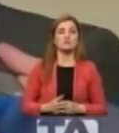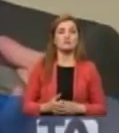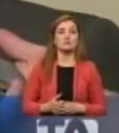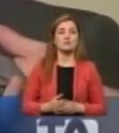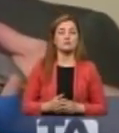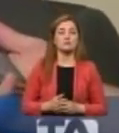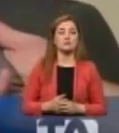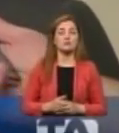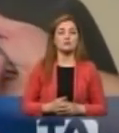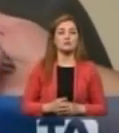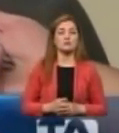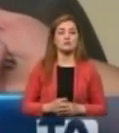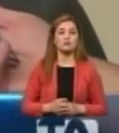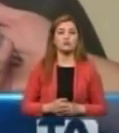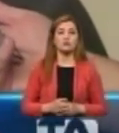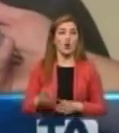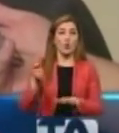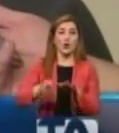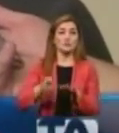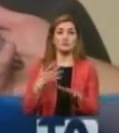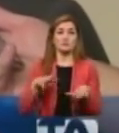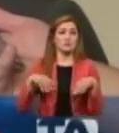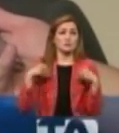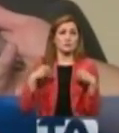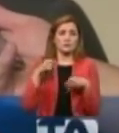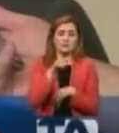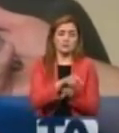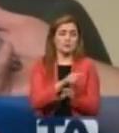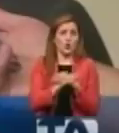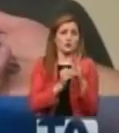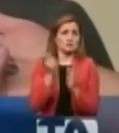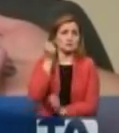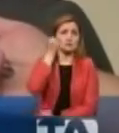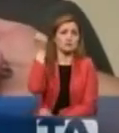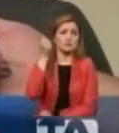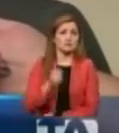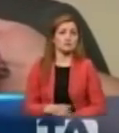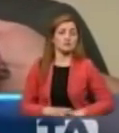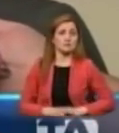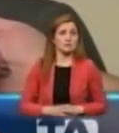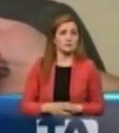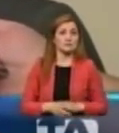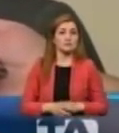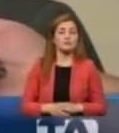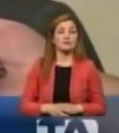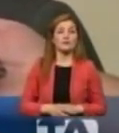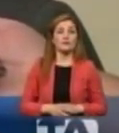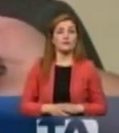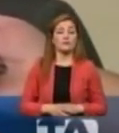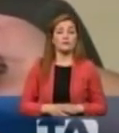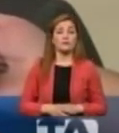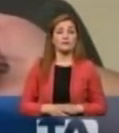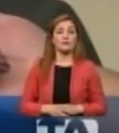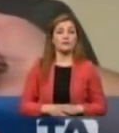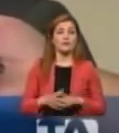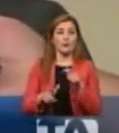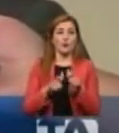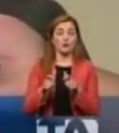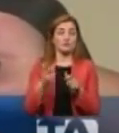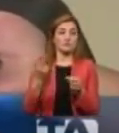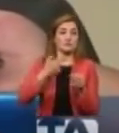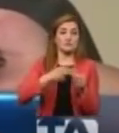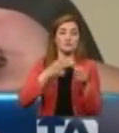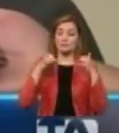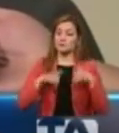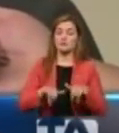Definitivamente se ha declarado la vulneración del derecho constitucional conforme se ha pedido y esto implica de que los ciudadanos que han accionado